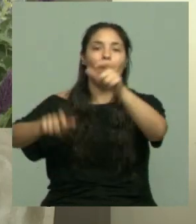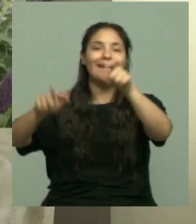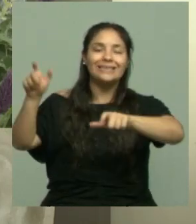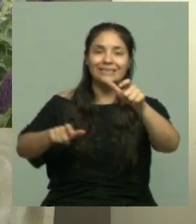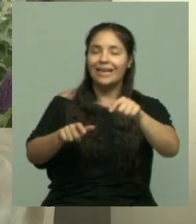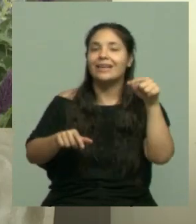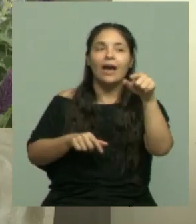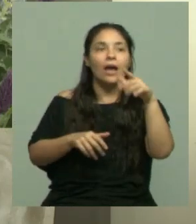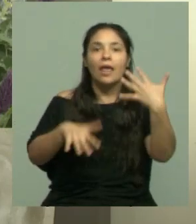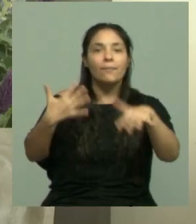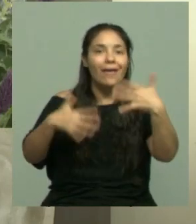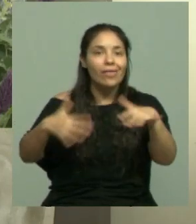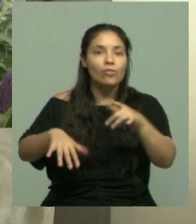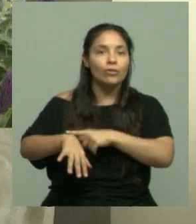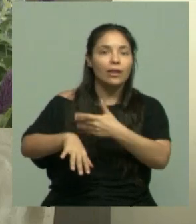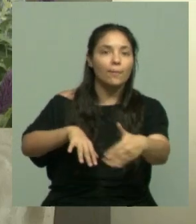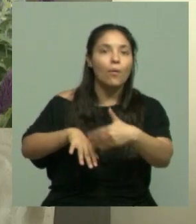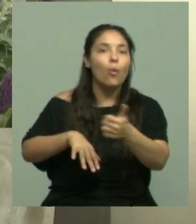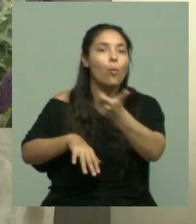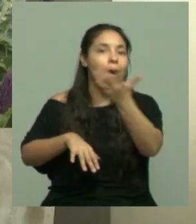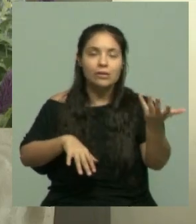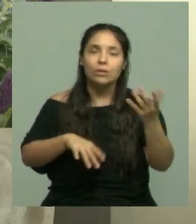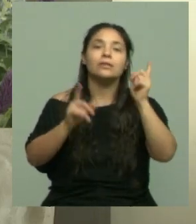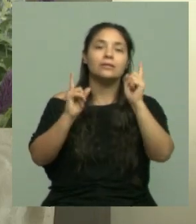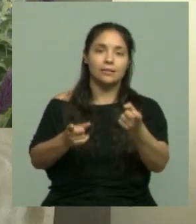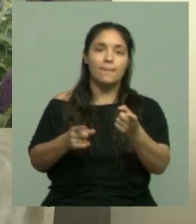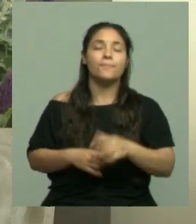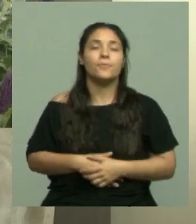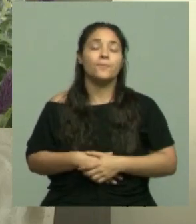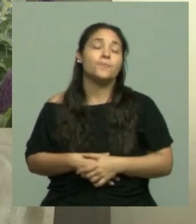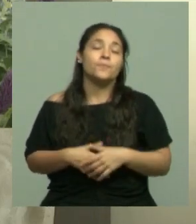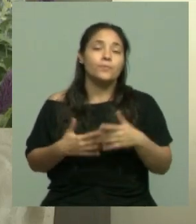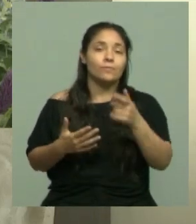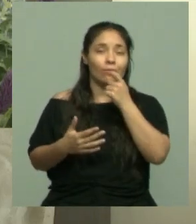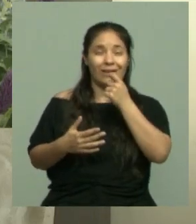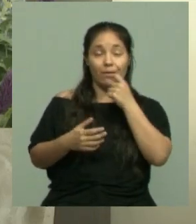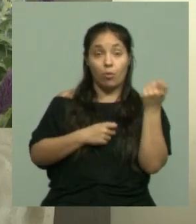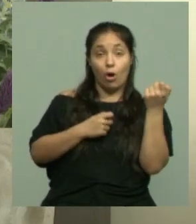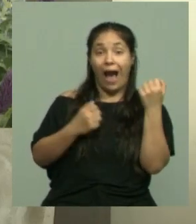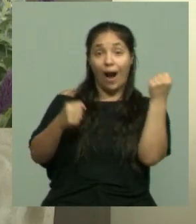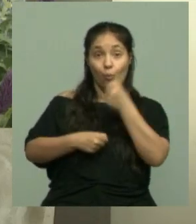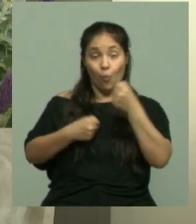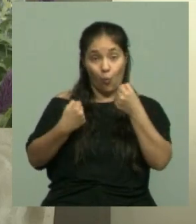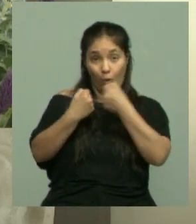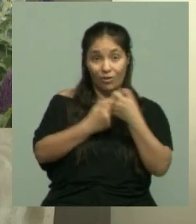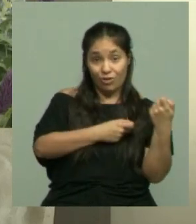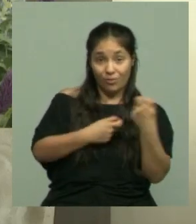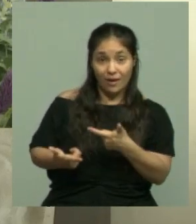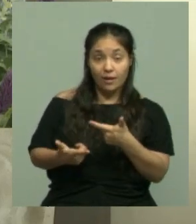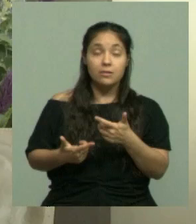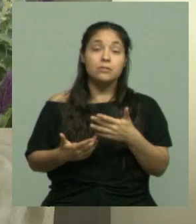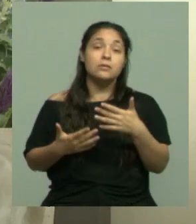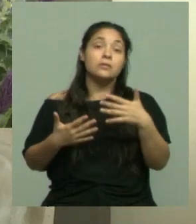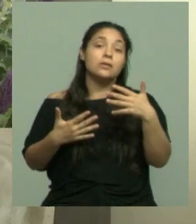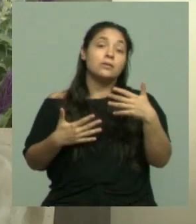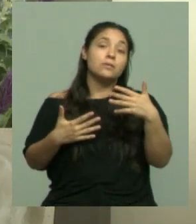la recuperación, digo, es... Sin duda, a partir de si se da esta tregua, sería un plan tal vez muy ambicioso, pero no deja de